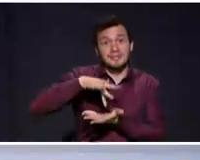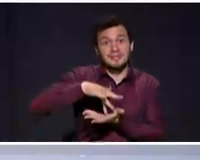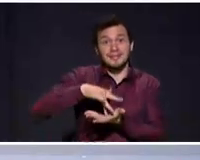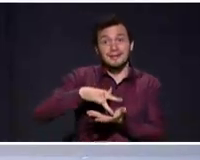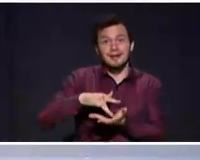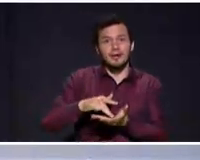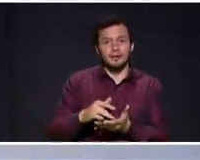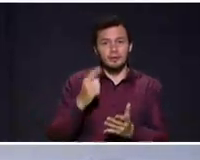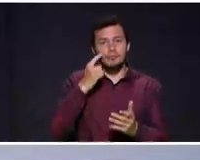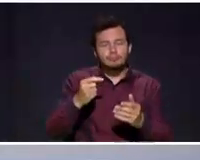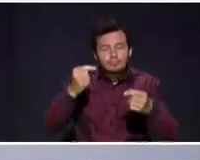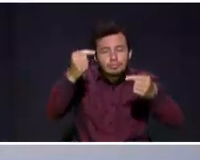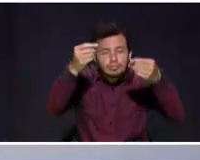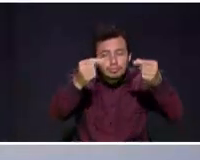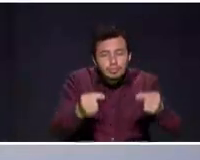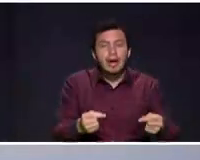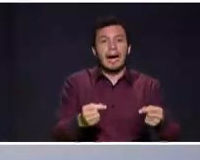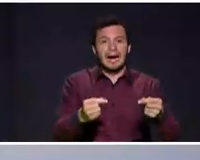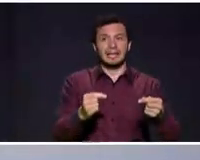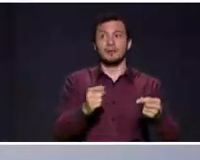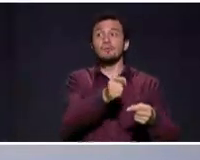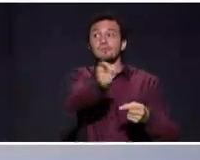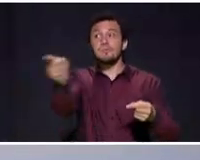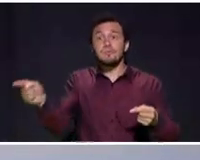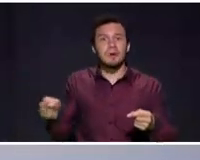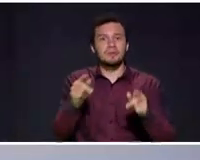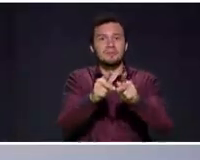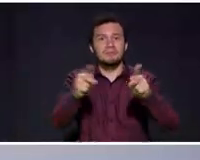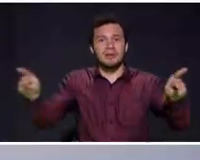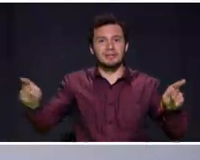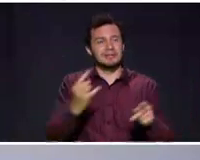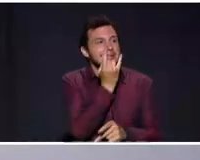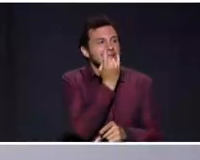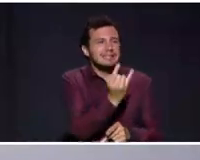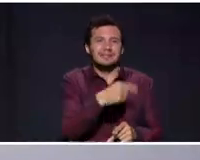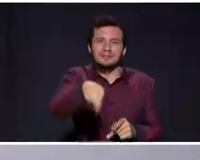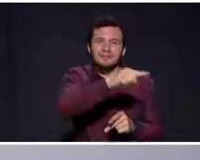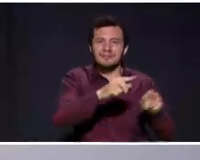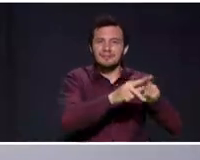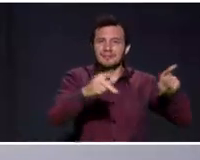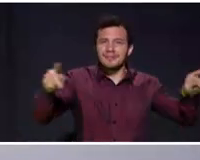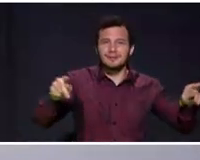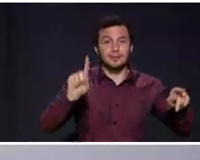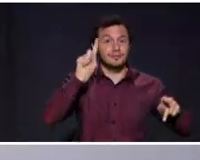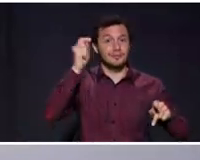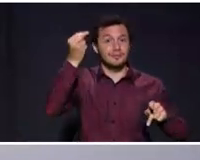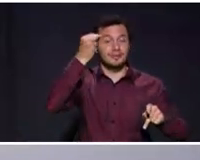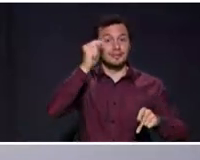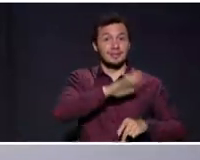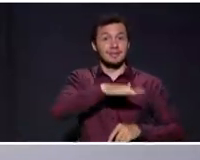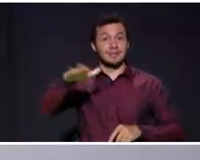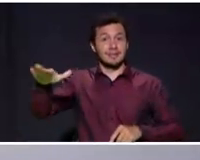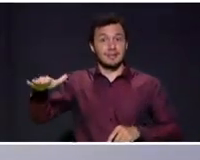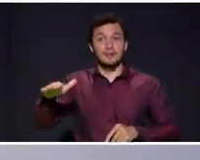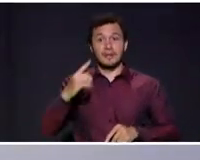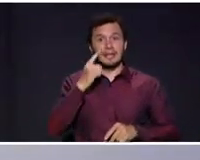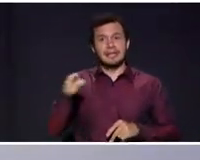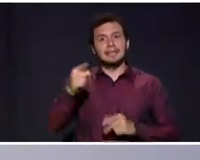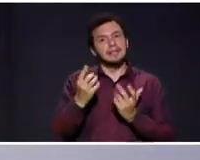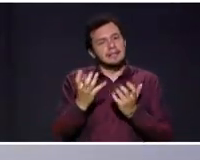interesada en saber qué es lo que proponen los 8 candidatos que aspiran a la gobernación de antioquia para el caso puntual de hoy los 7 que nos acompañan y eso es porque las